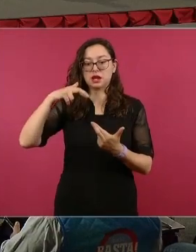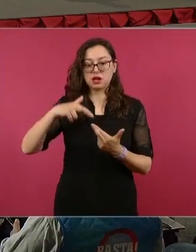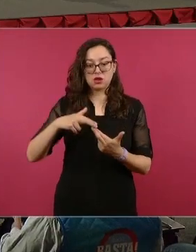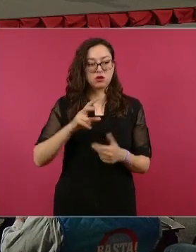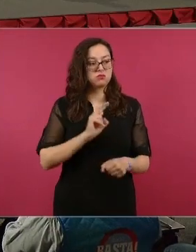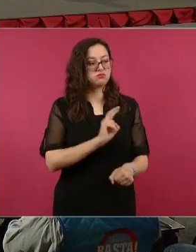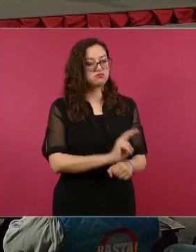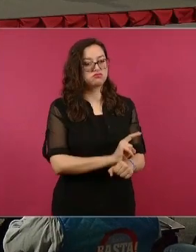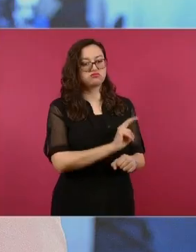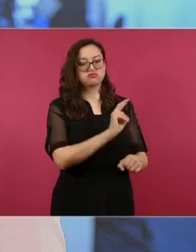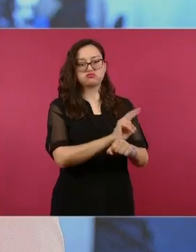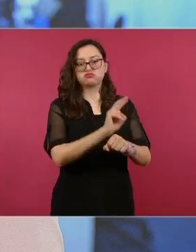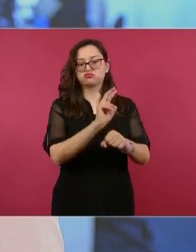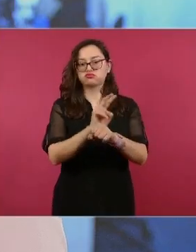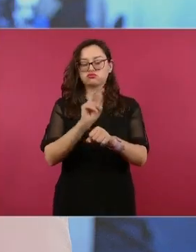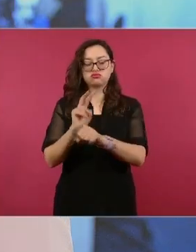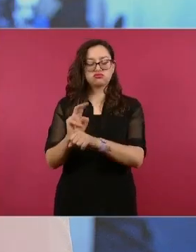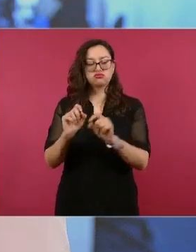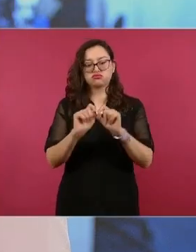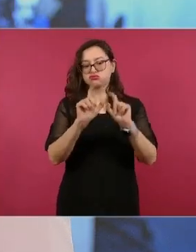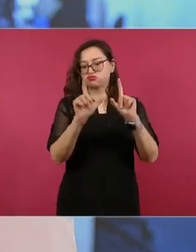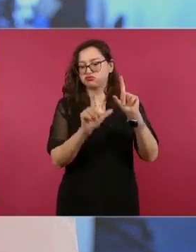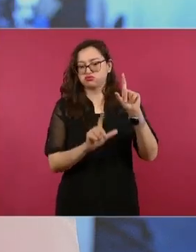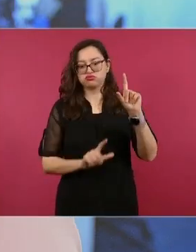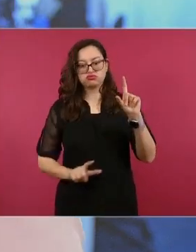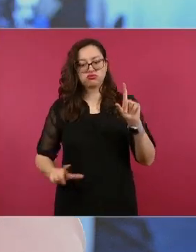que ocurre en el territorio y, de